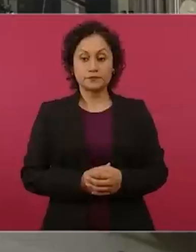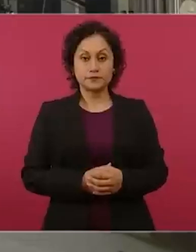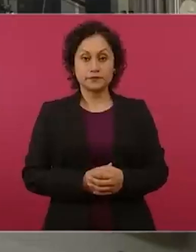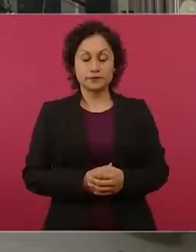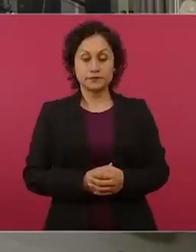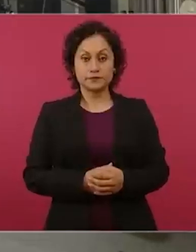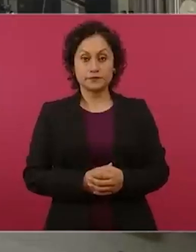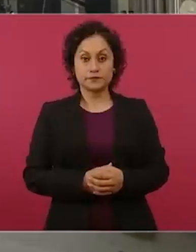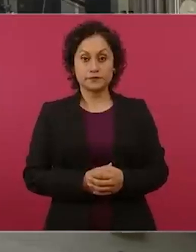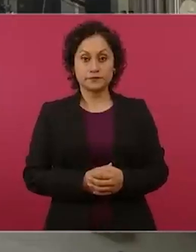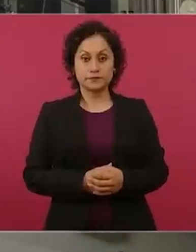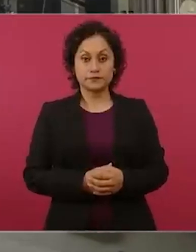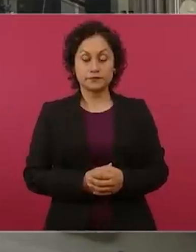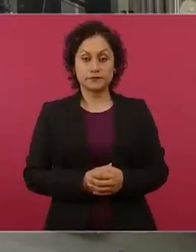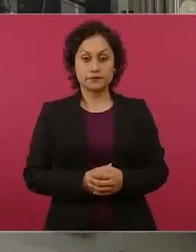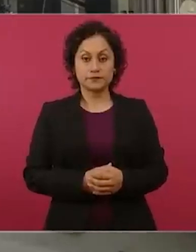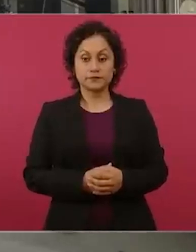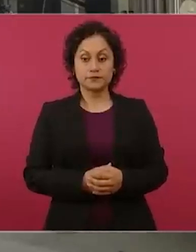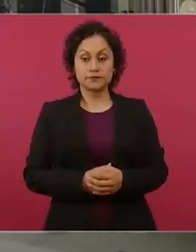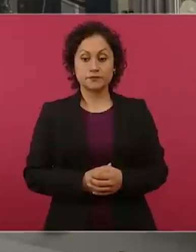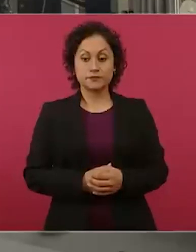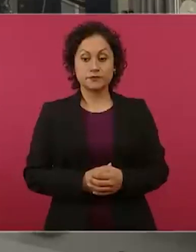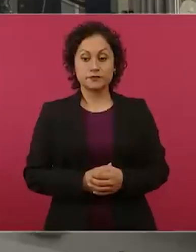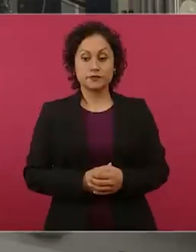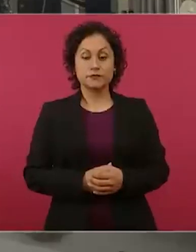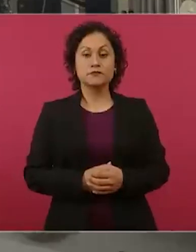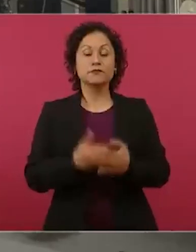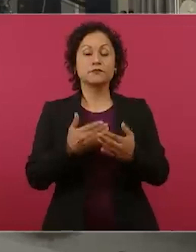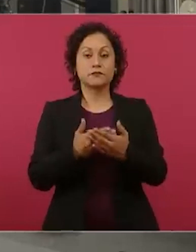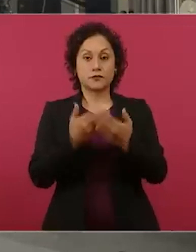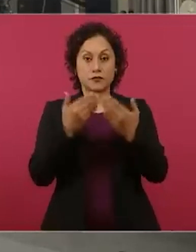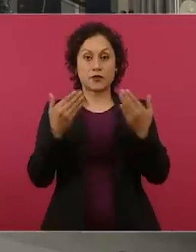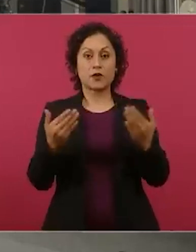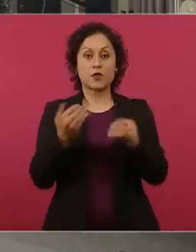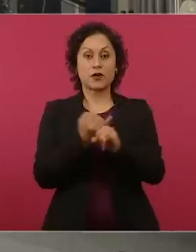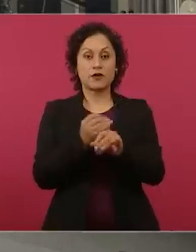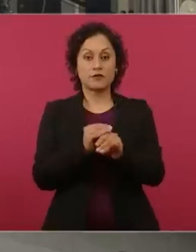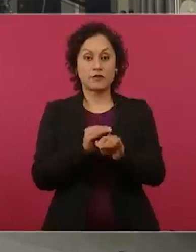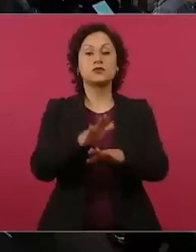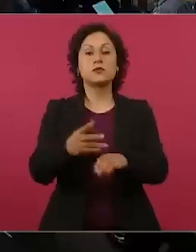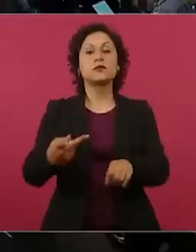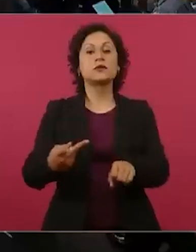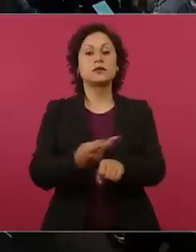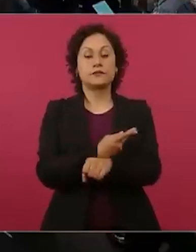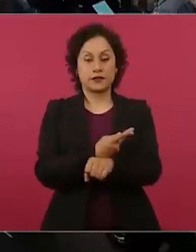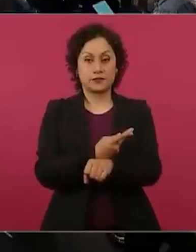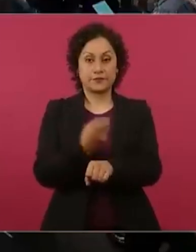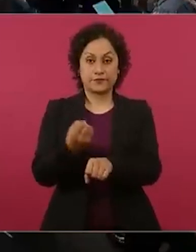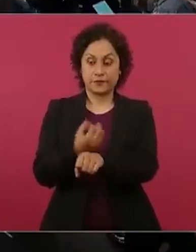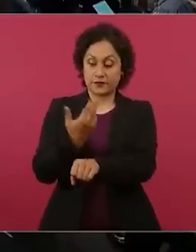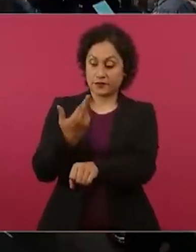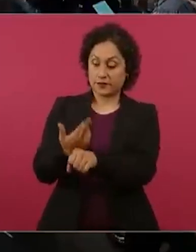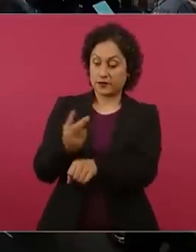AMLO asegura que la renuncia de las corcholatas no es por indiferencia. Durante la conferencia matutina de este viernes, el presidente Andrés Manuel López Obrador habló sobre la